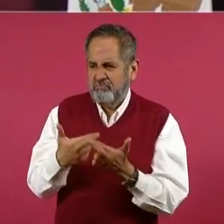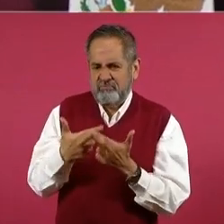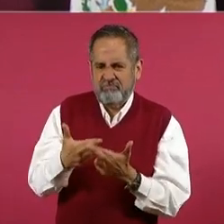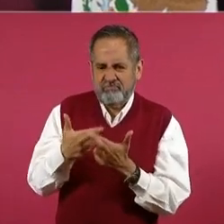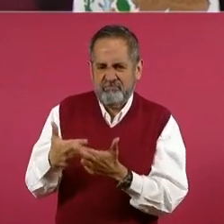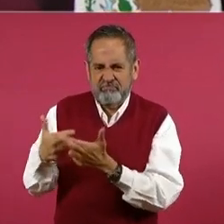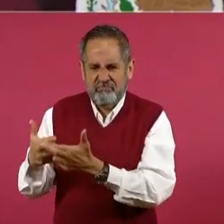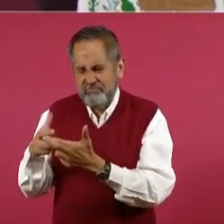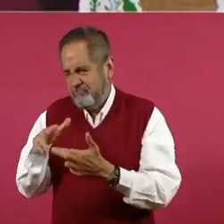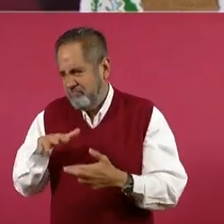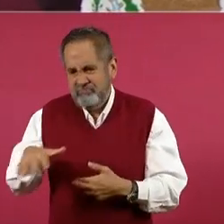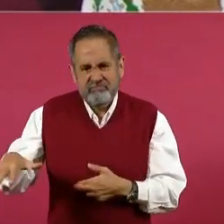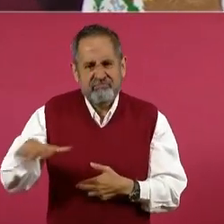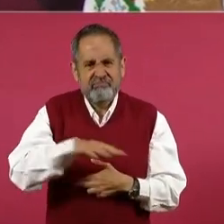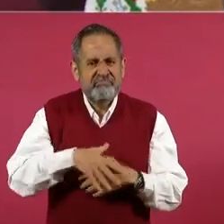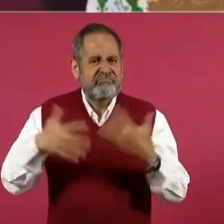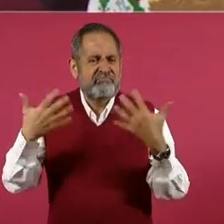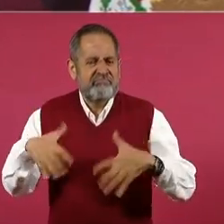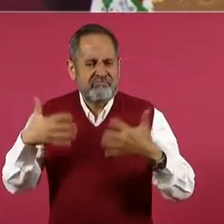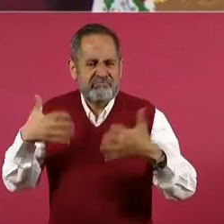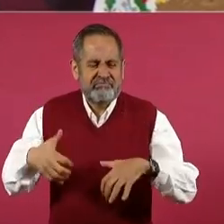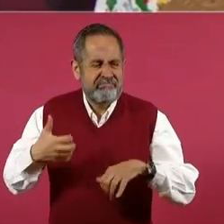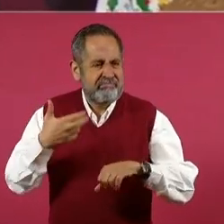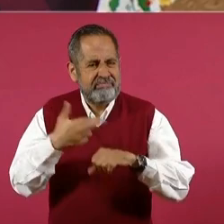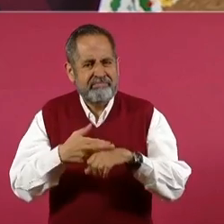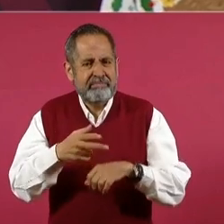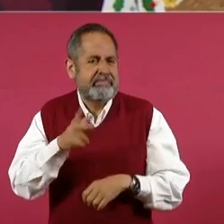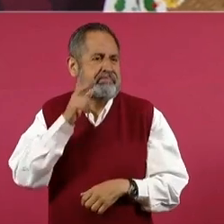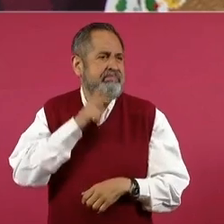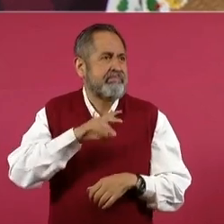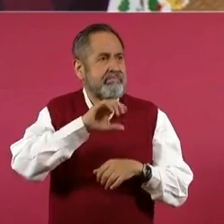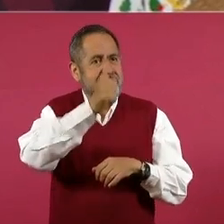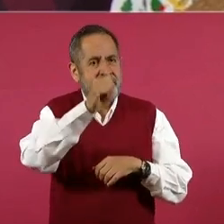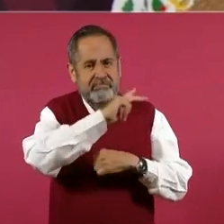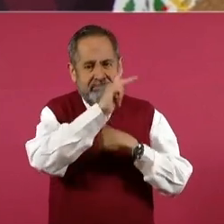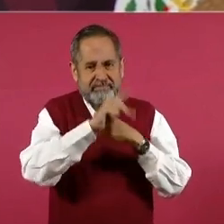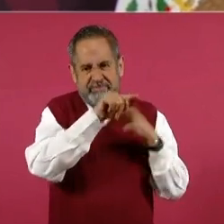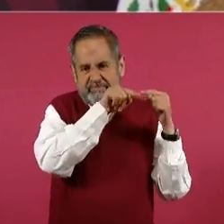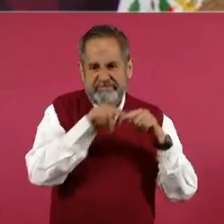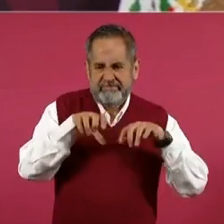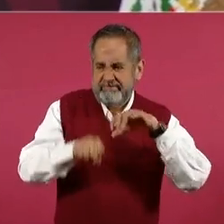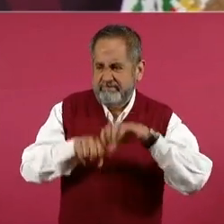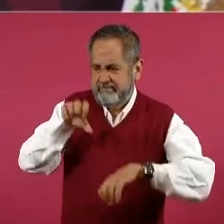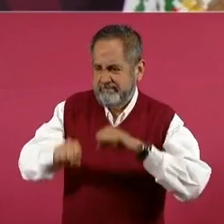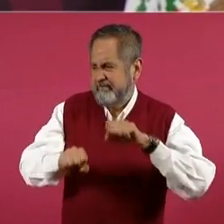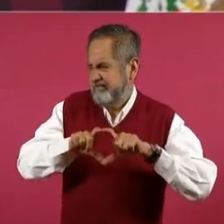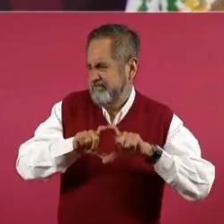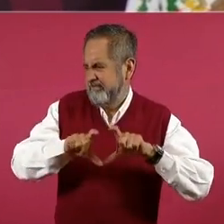en la época de las compañías petroleras extranjeras,